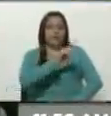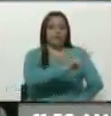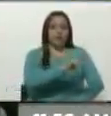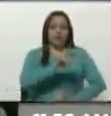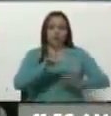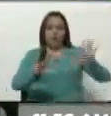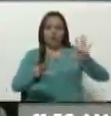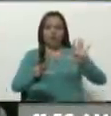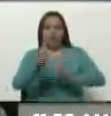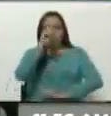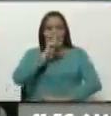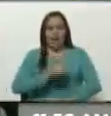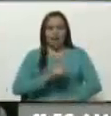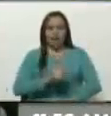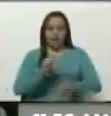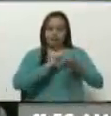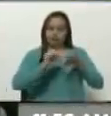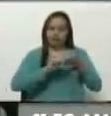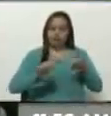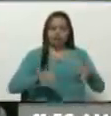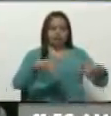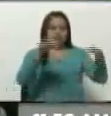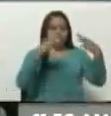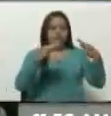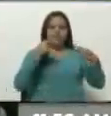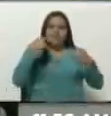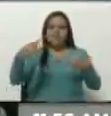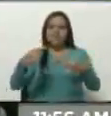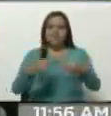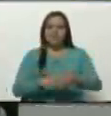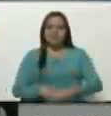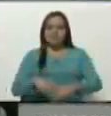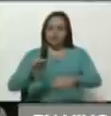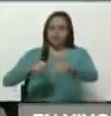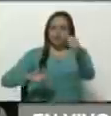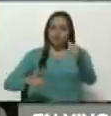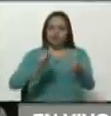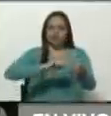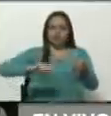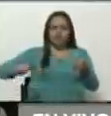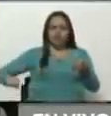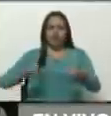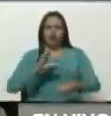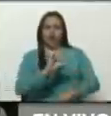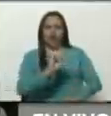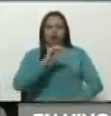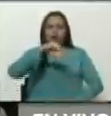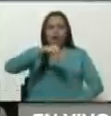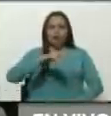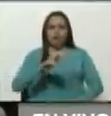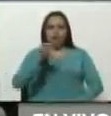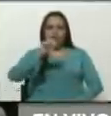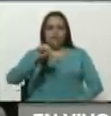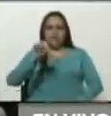años escriben un panfletico llamado El Manifiesto Comunista. Y esa amistad que guardaron